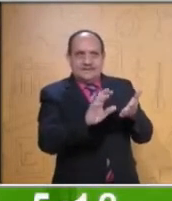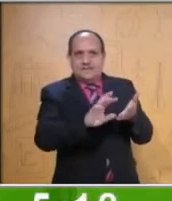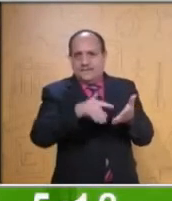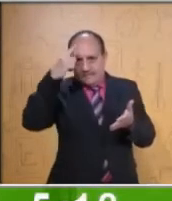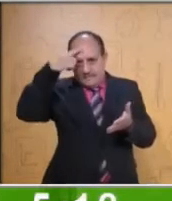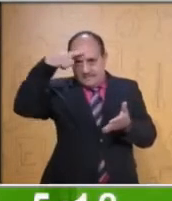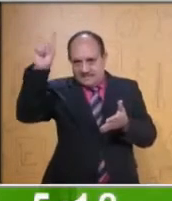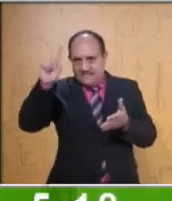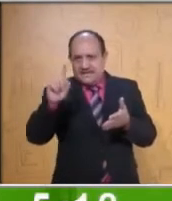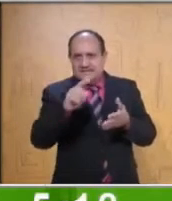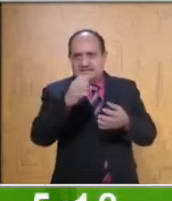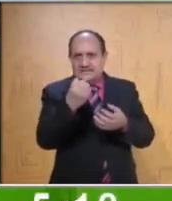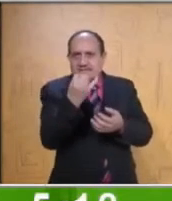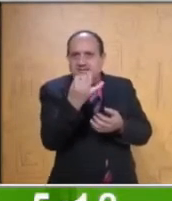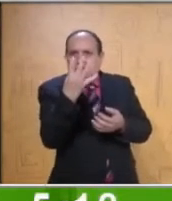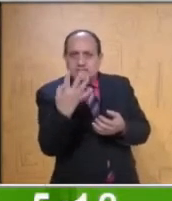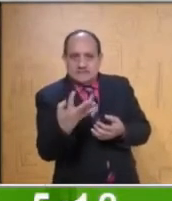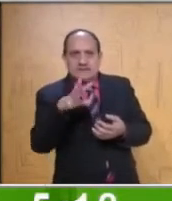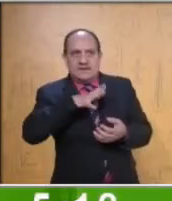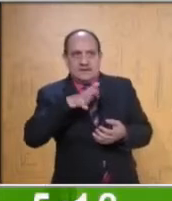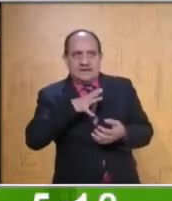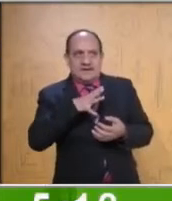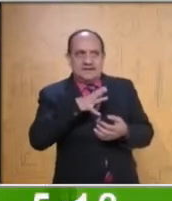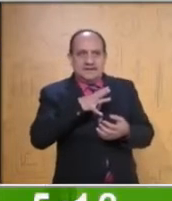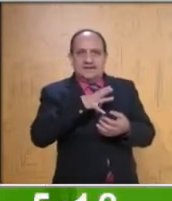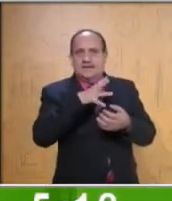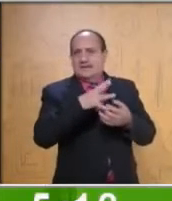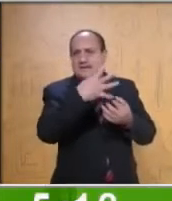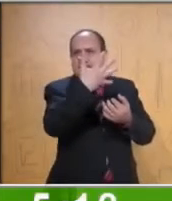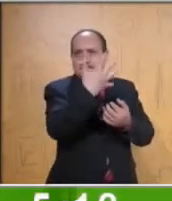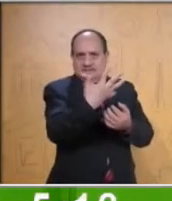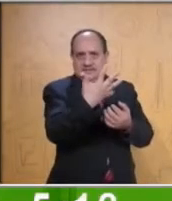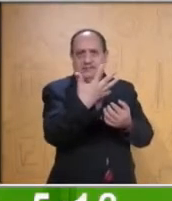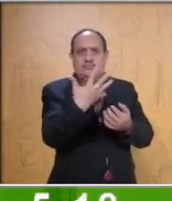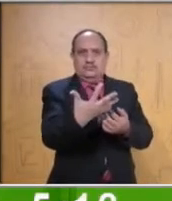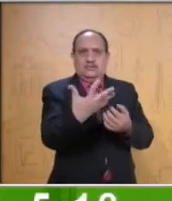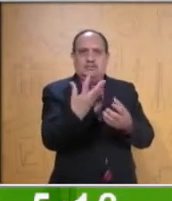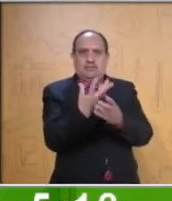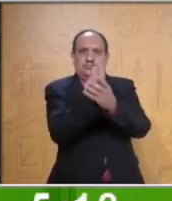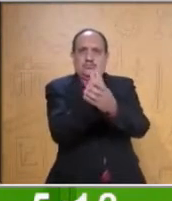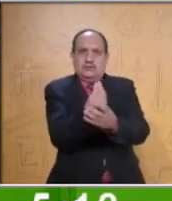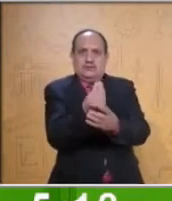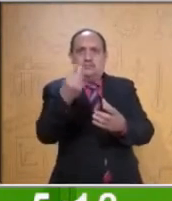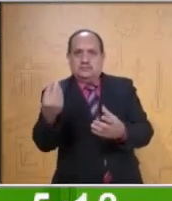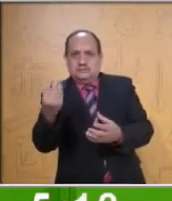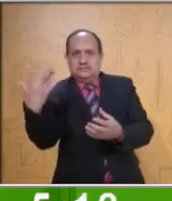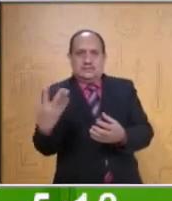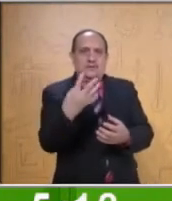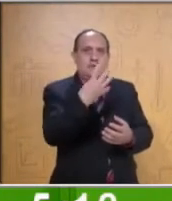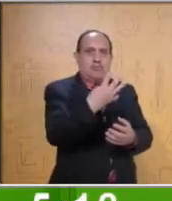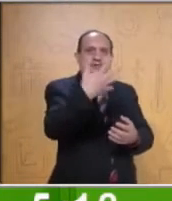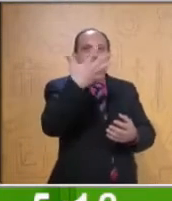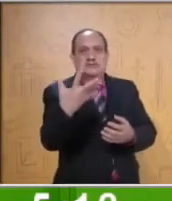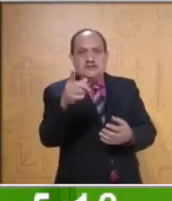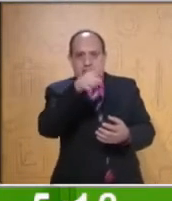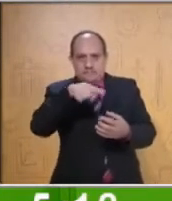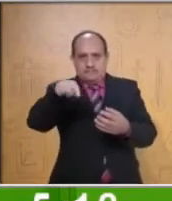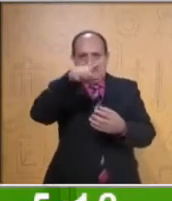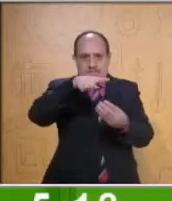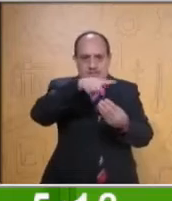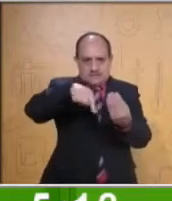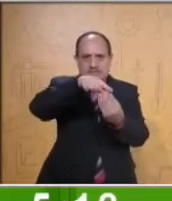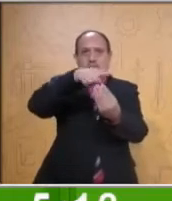más fácil contar. Ahí tenemos atados de 5, que eso lo acostumbramos en matemáticas para que sea mucho más